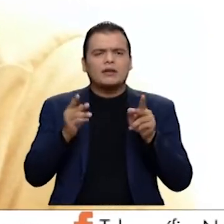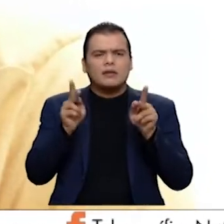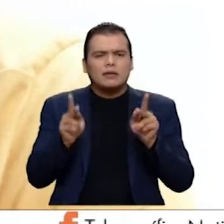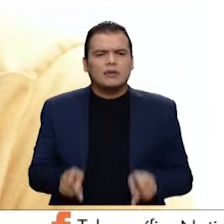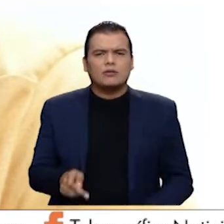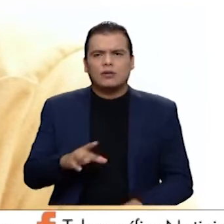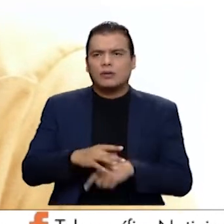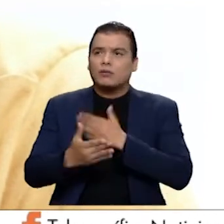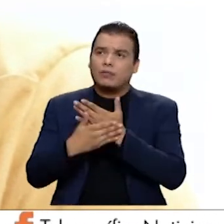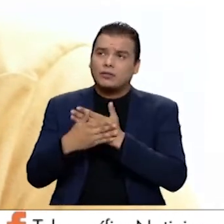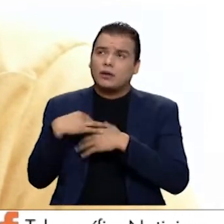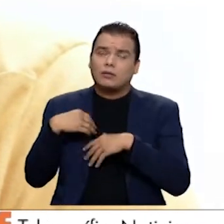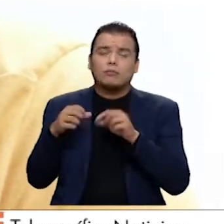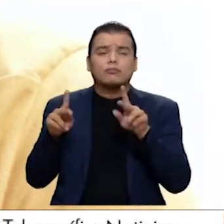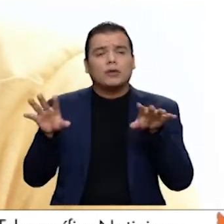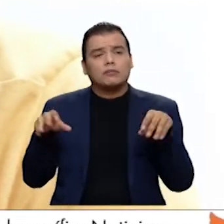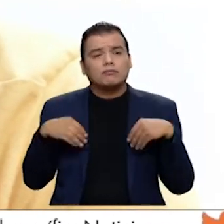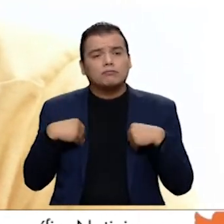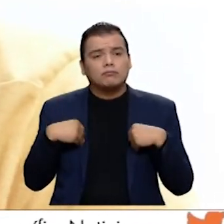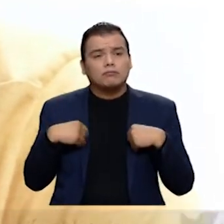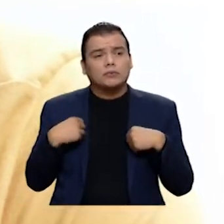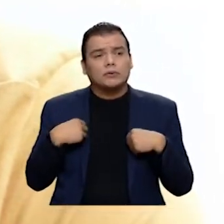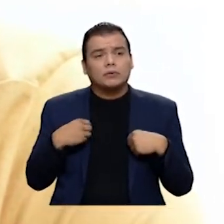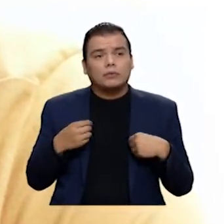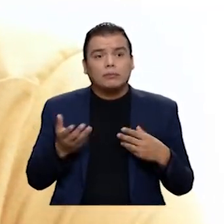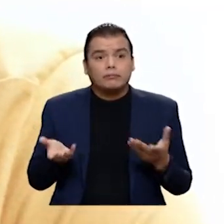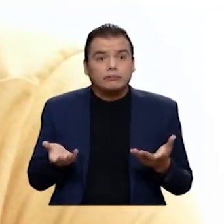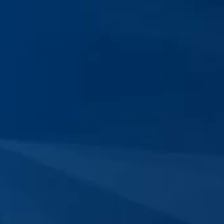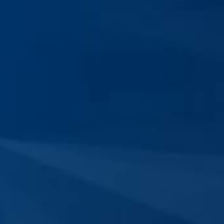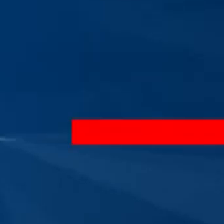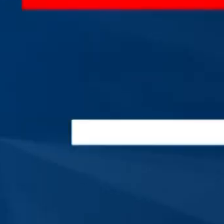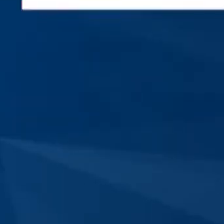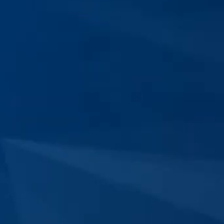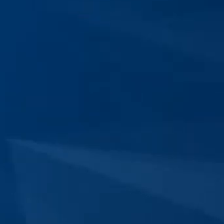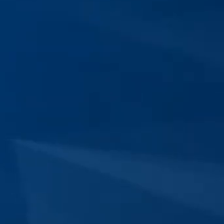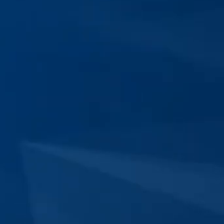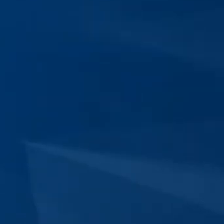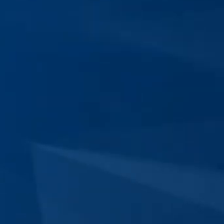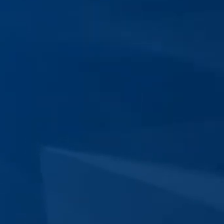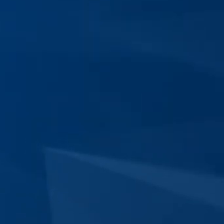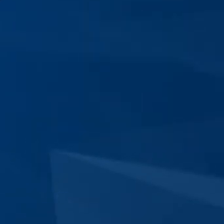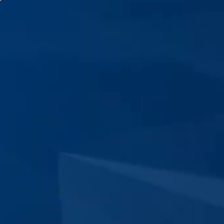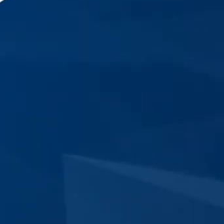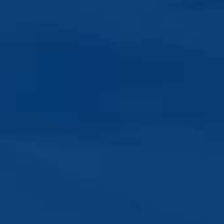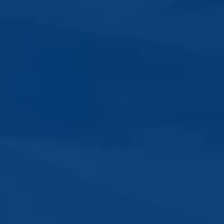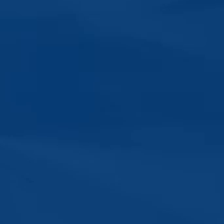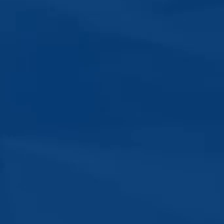hasta ahora, esta era la hora de que me estuvieran bajando de una cama.